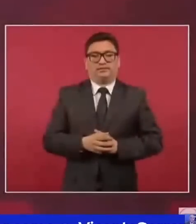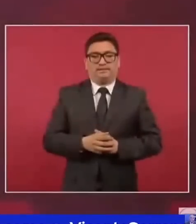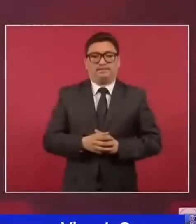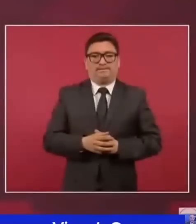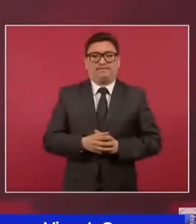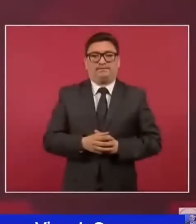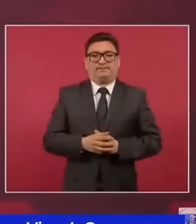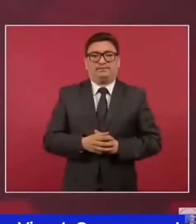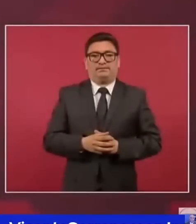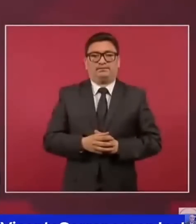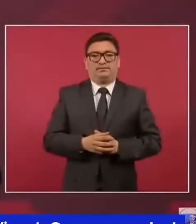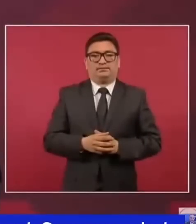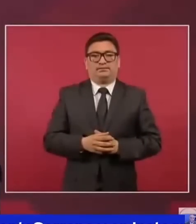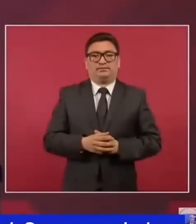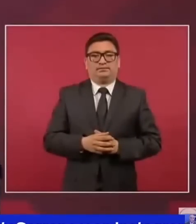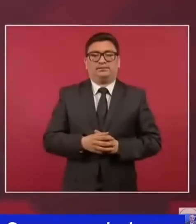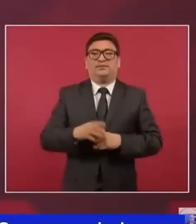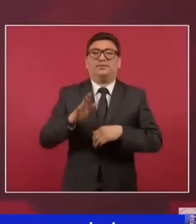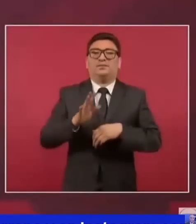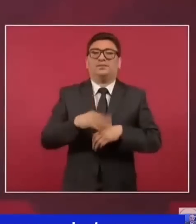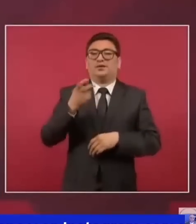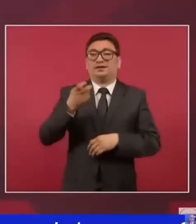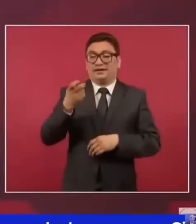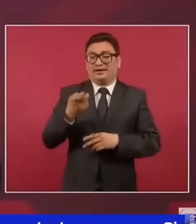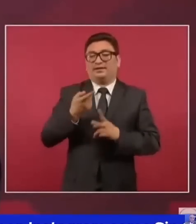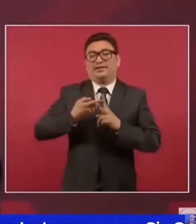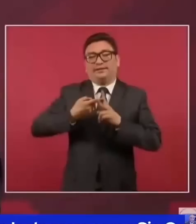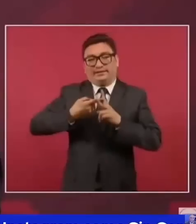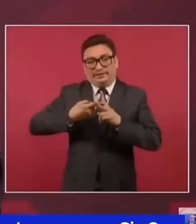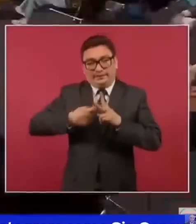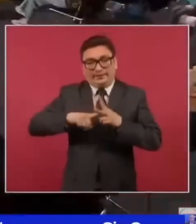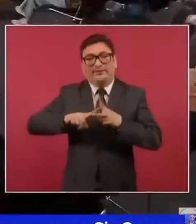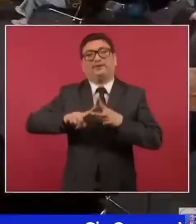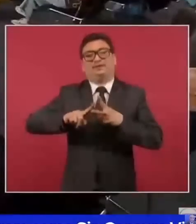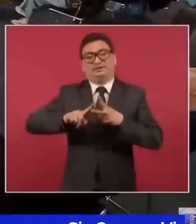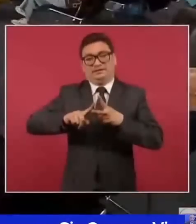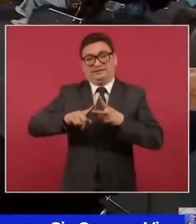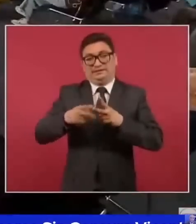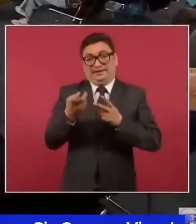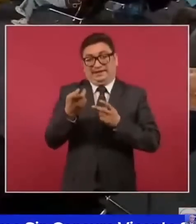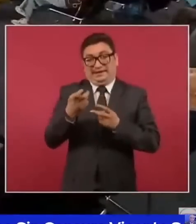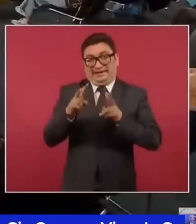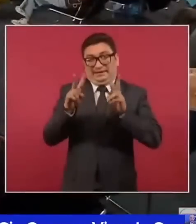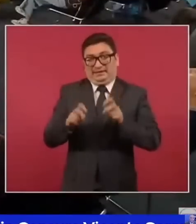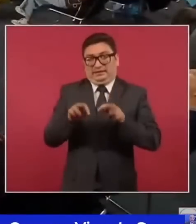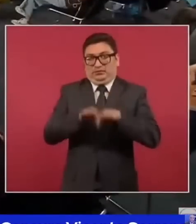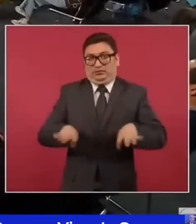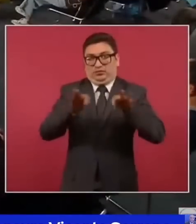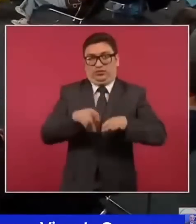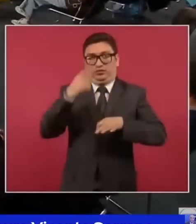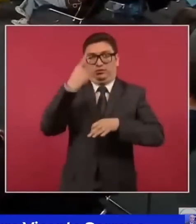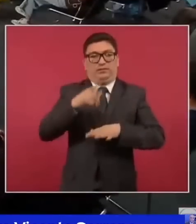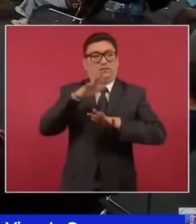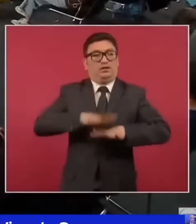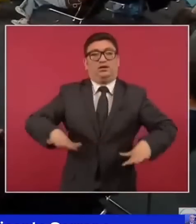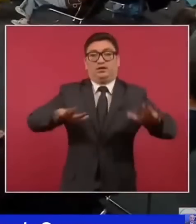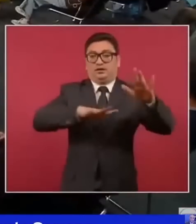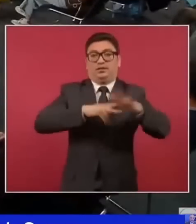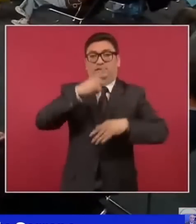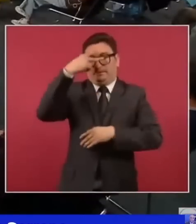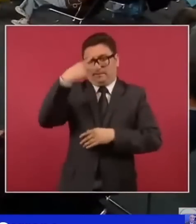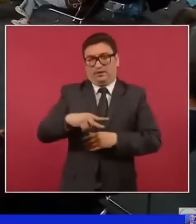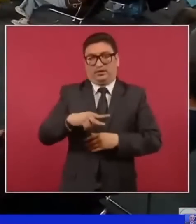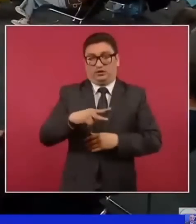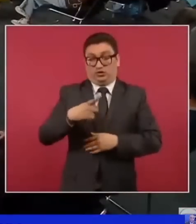esto está iniciando, es muy importante para la vida pública del país, pero no pensemos en nosotros.